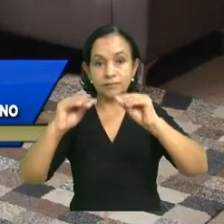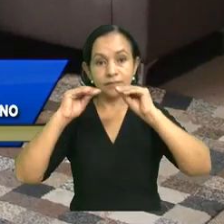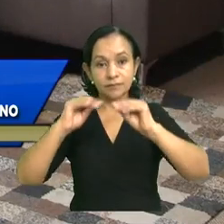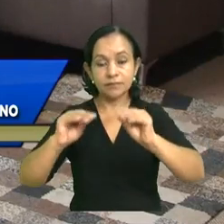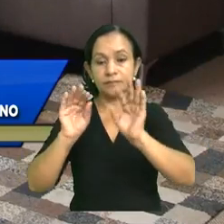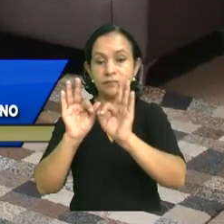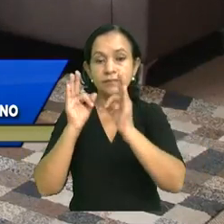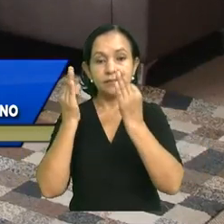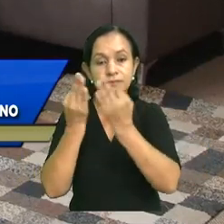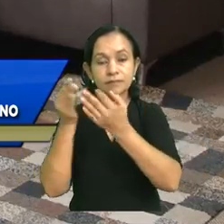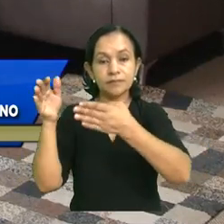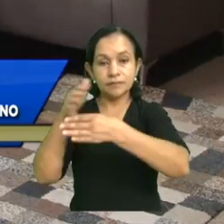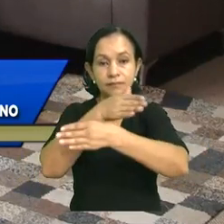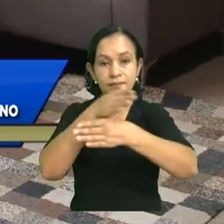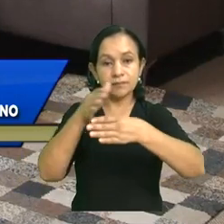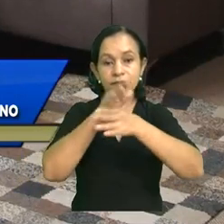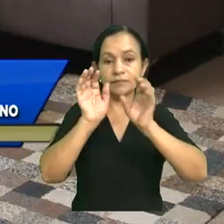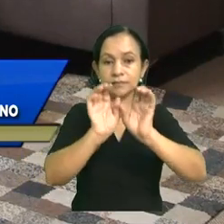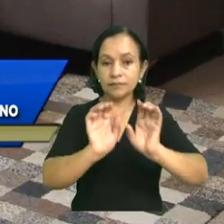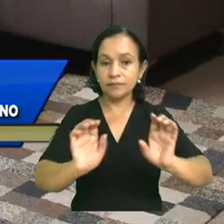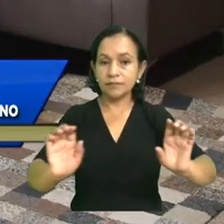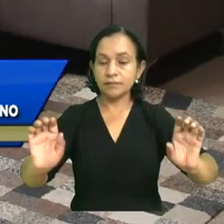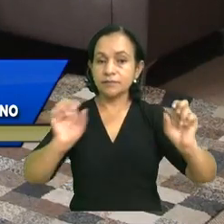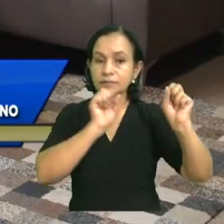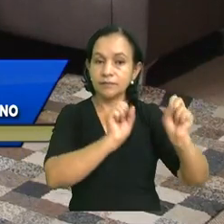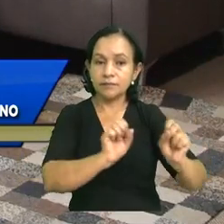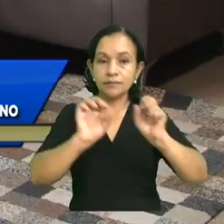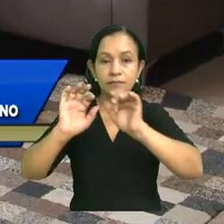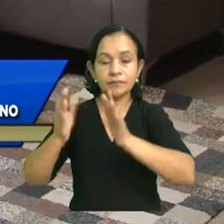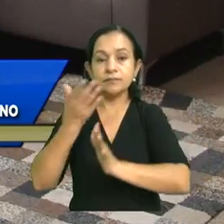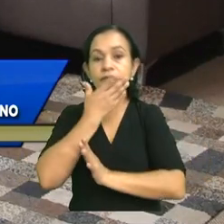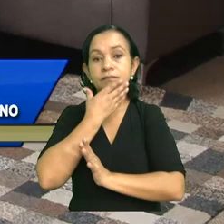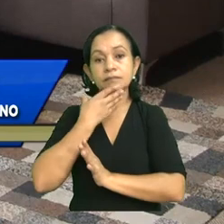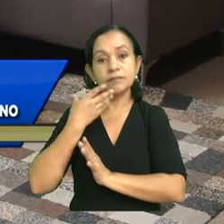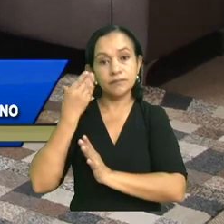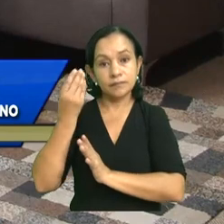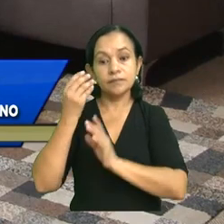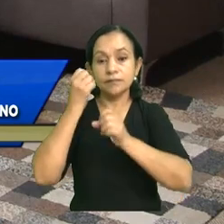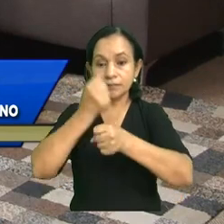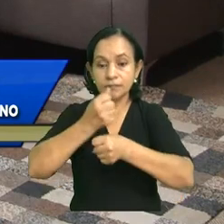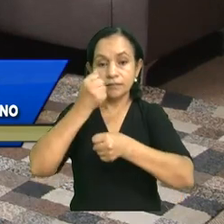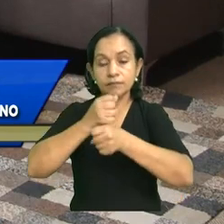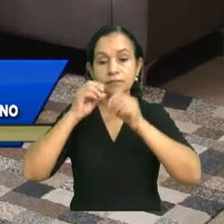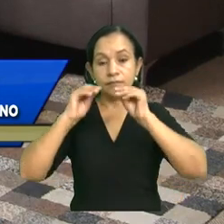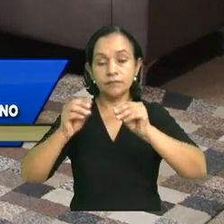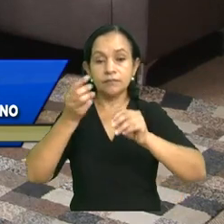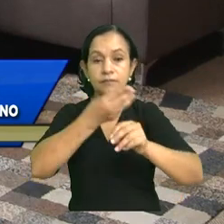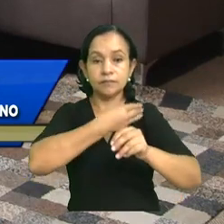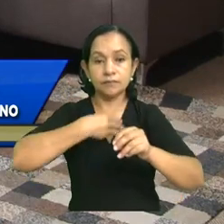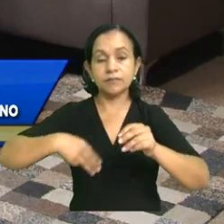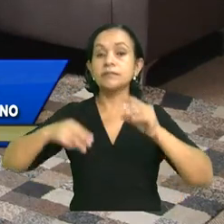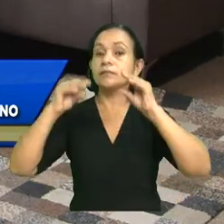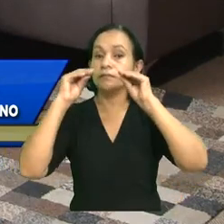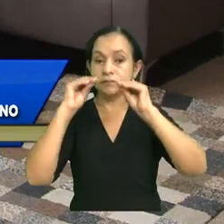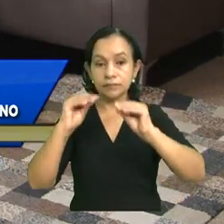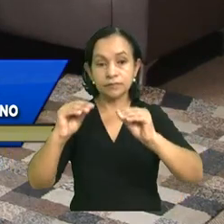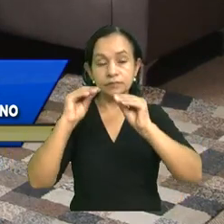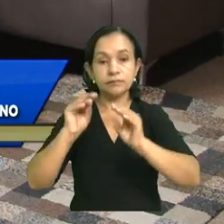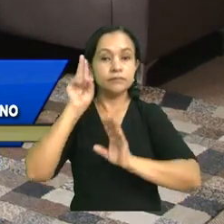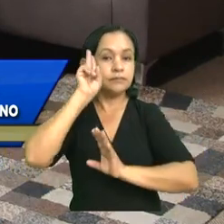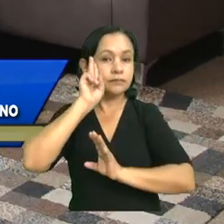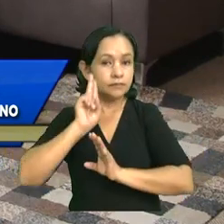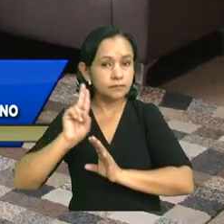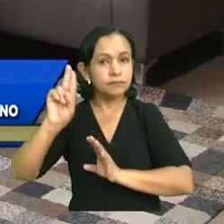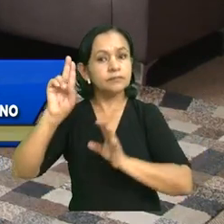las familias, a los niños, a los jóvenes, adolescentes. Estamos trabajando con el MINET, inclusive con las